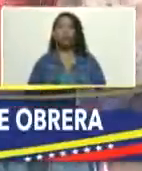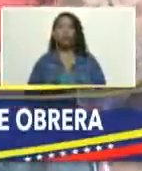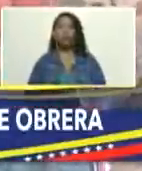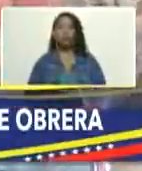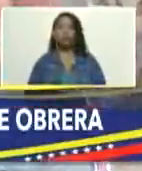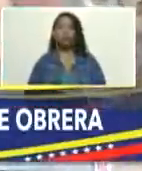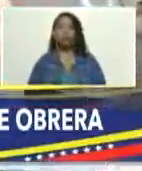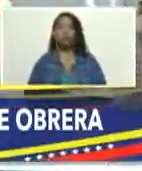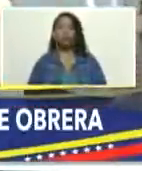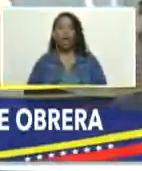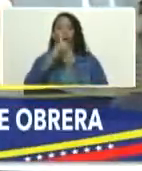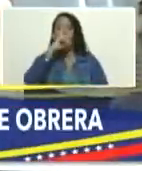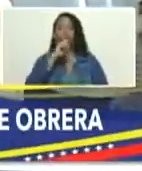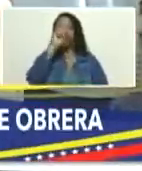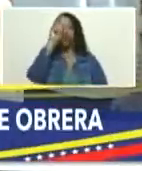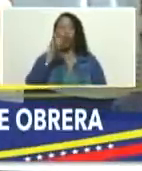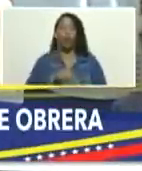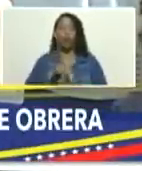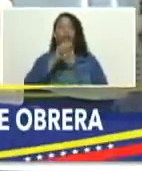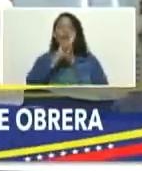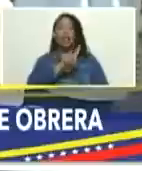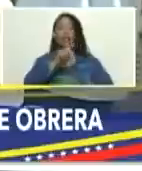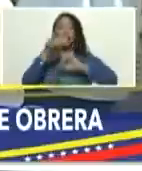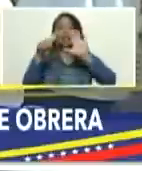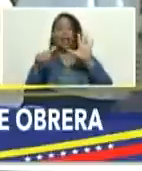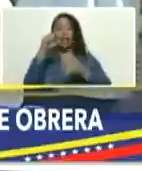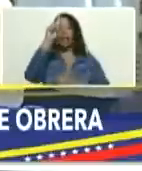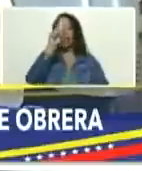Los años 2016-17,